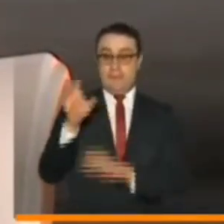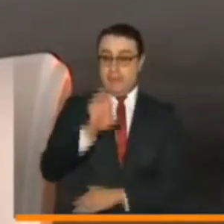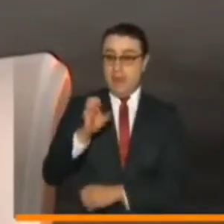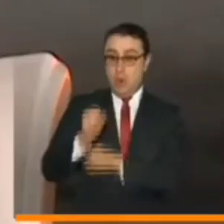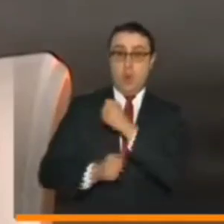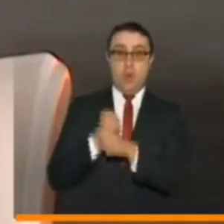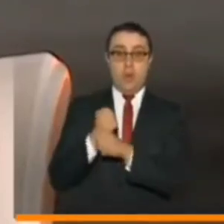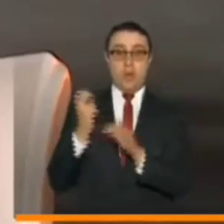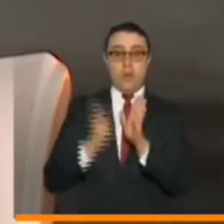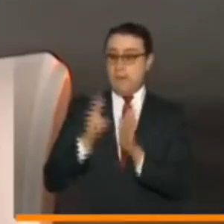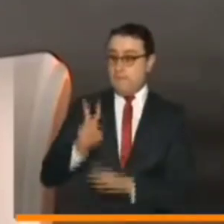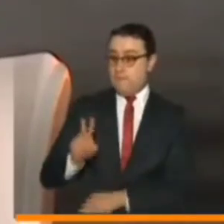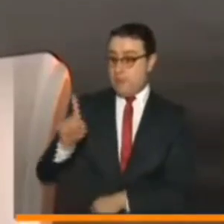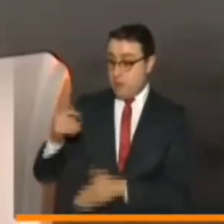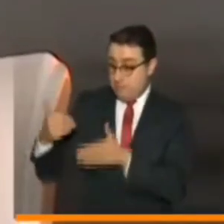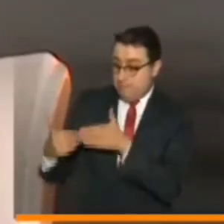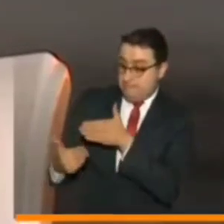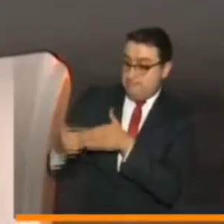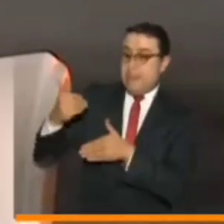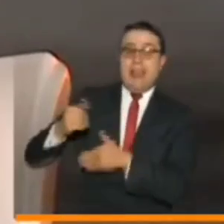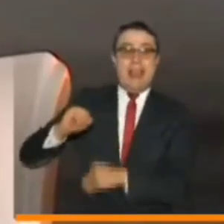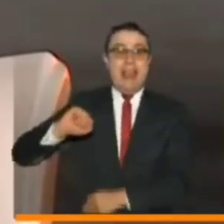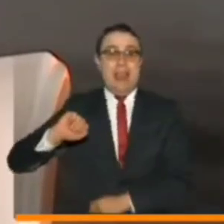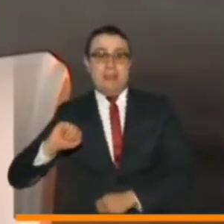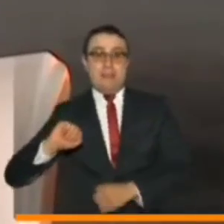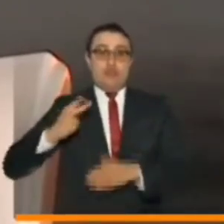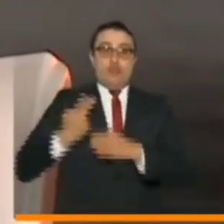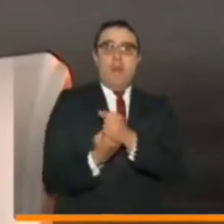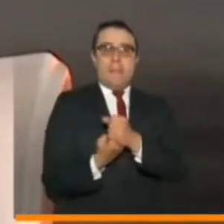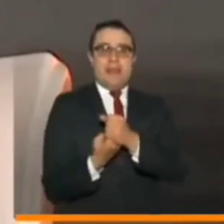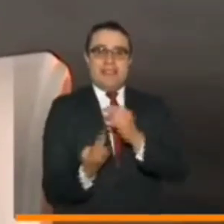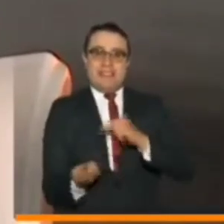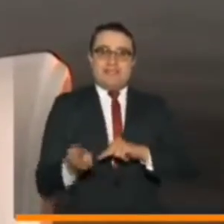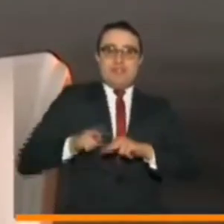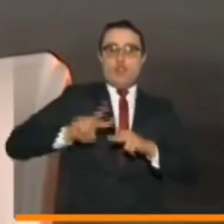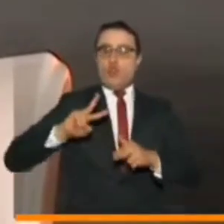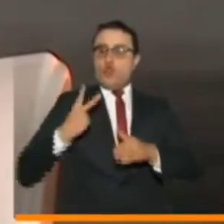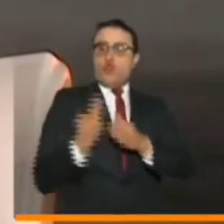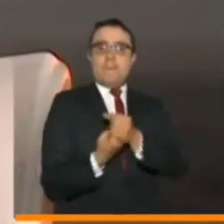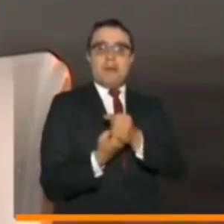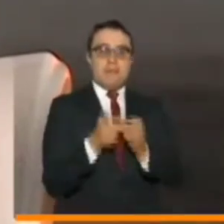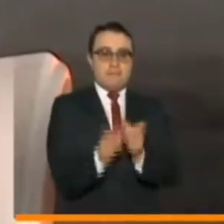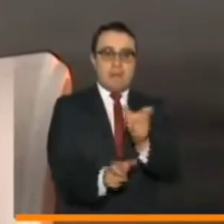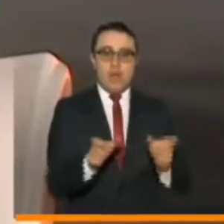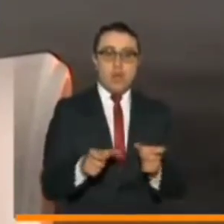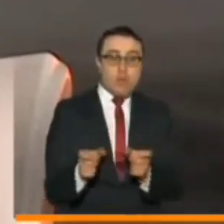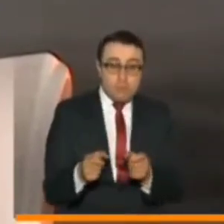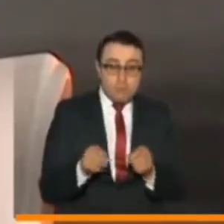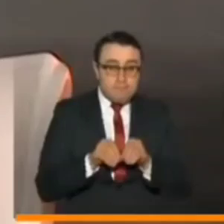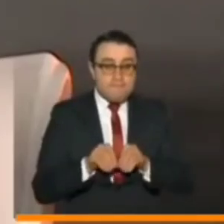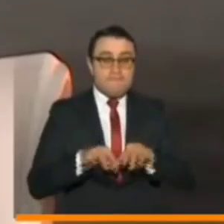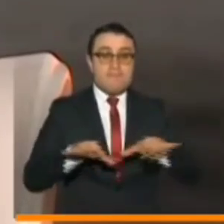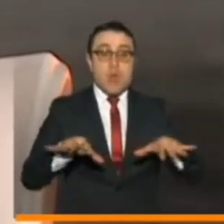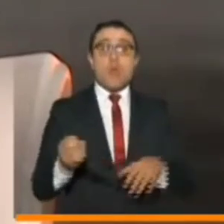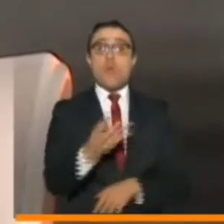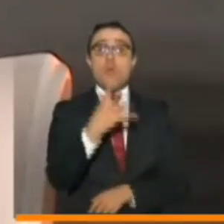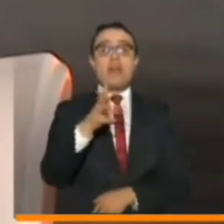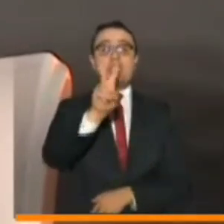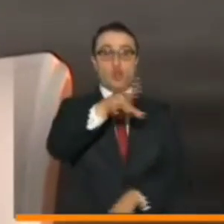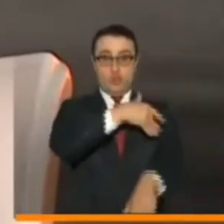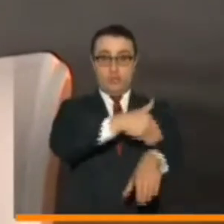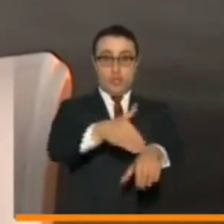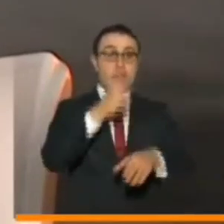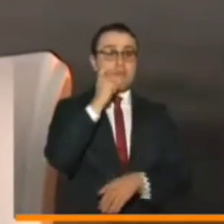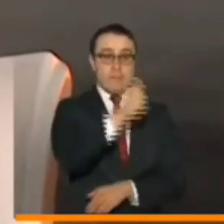2021 empezáramos con el doble de beneficiarios y por eso vamos a llegar a 2 millones de hogares en todo